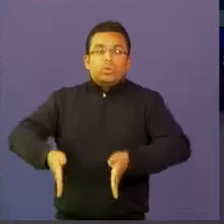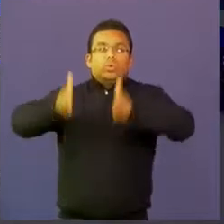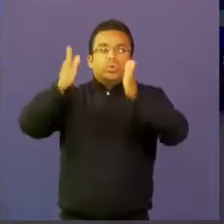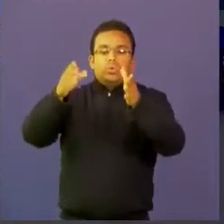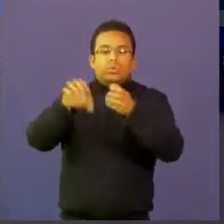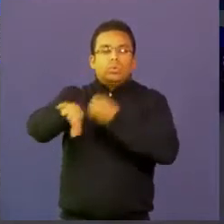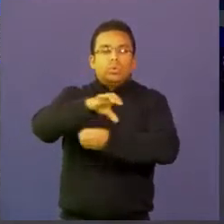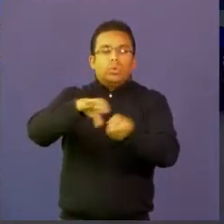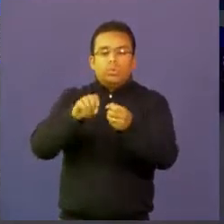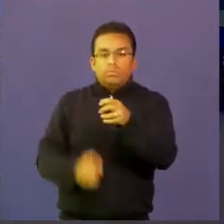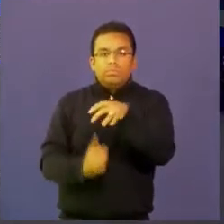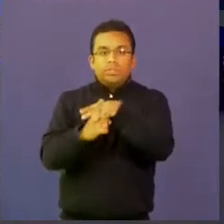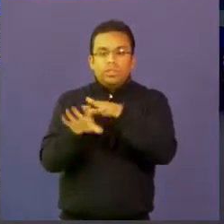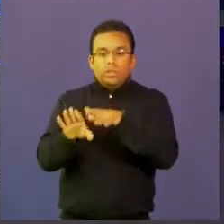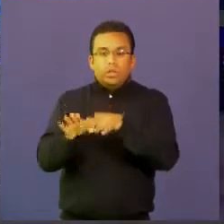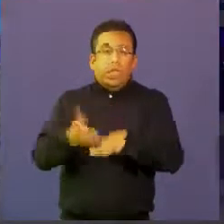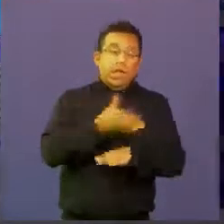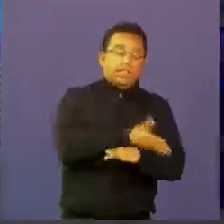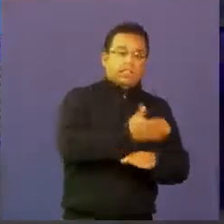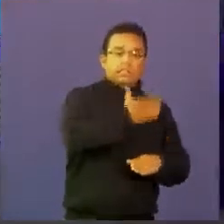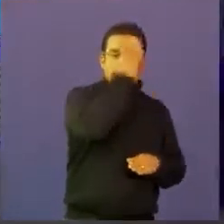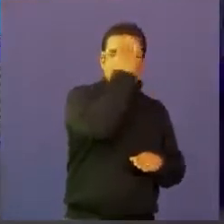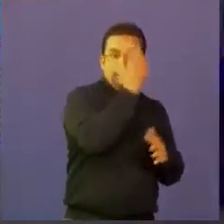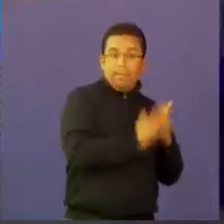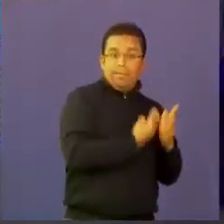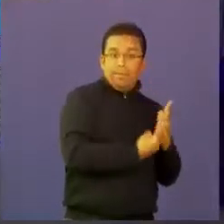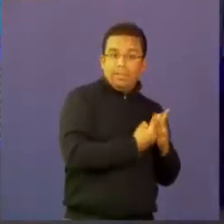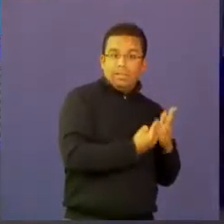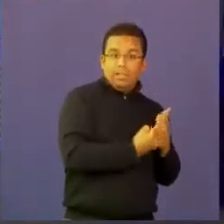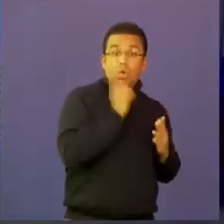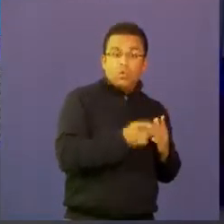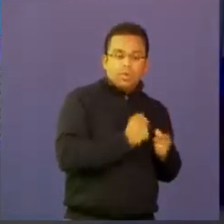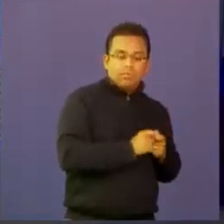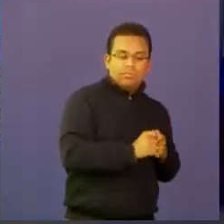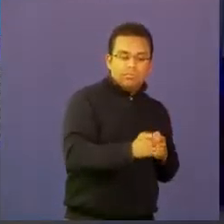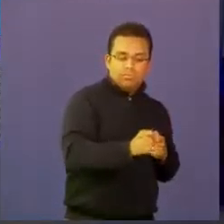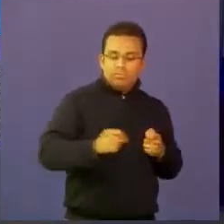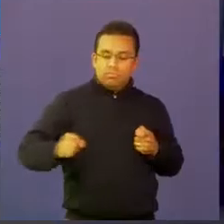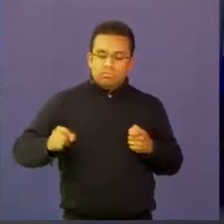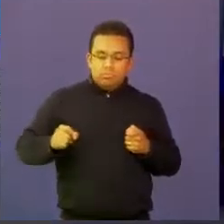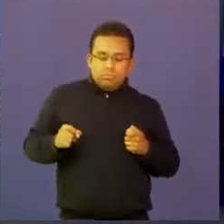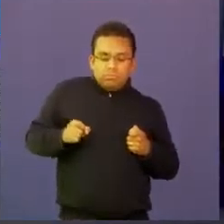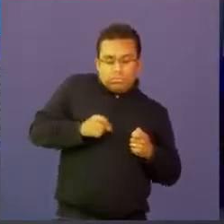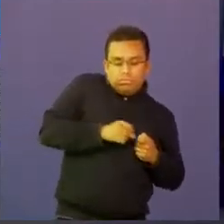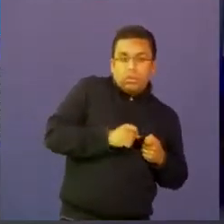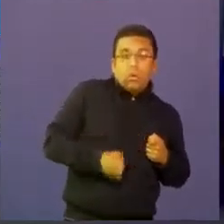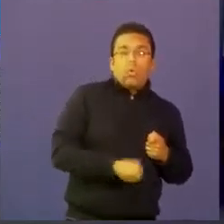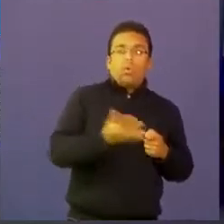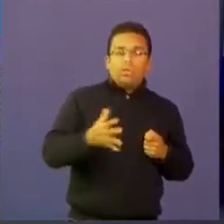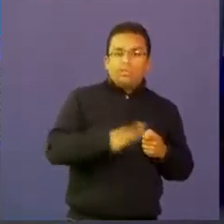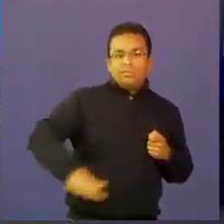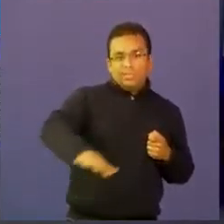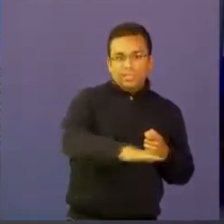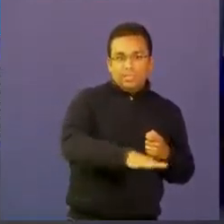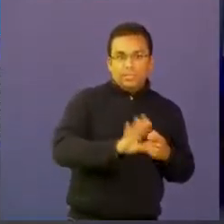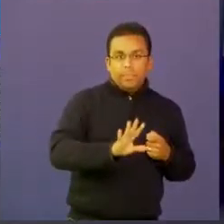necesito matemáticas porque necesito calcular espacios necesito poder